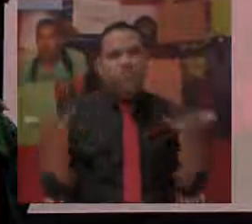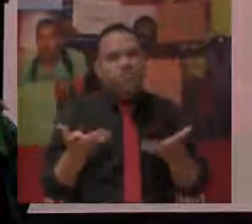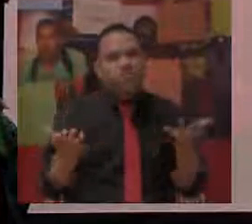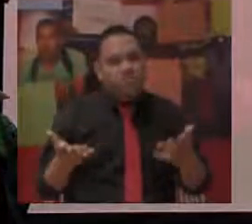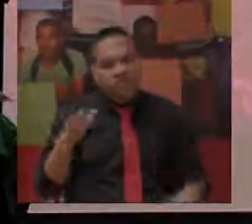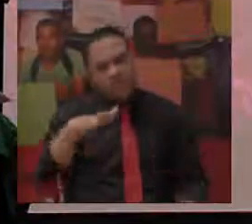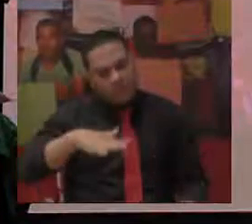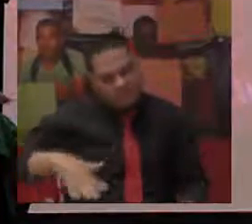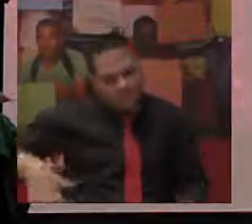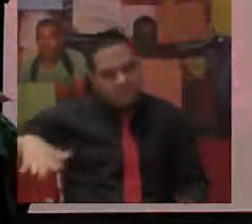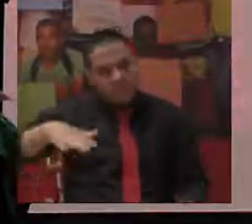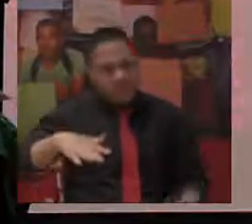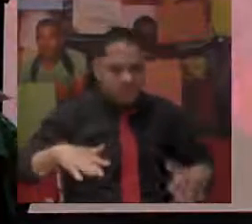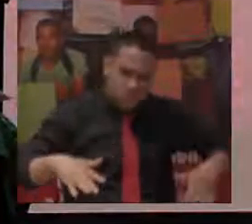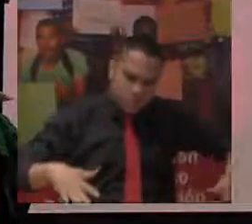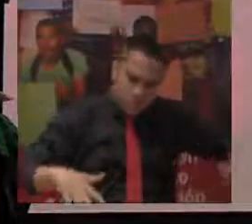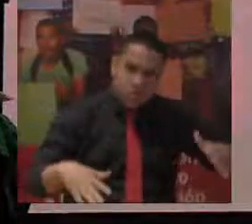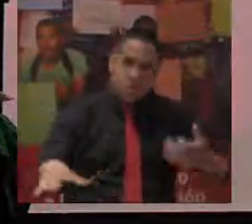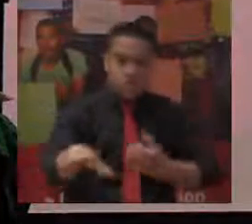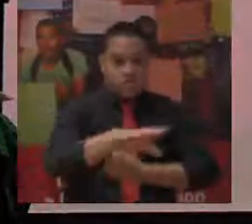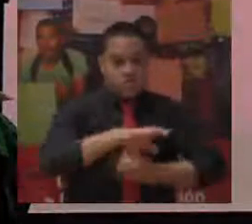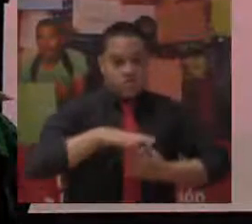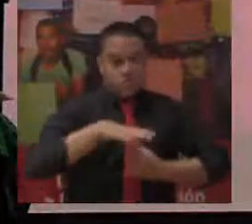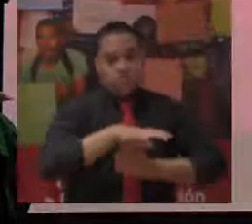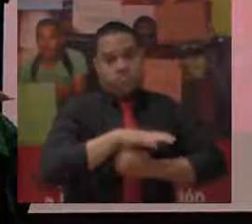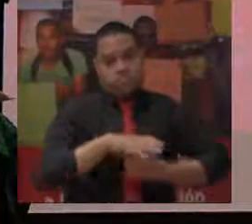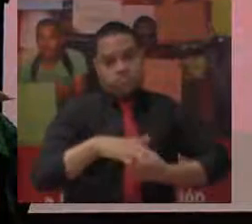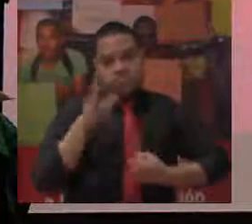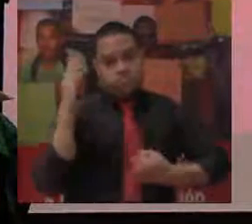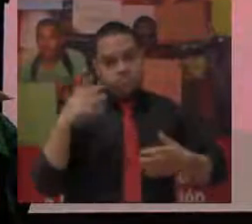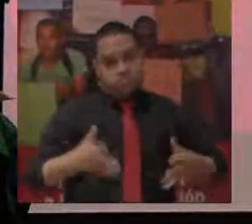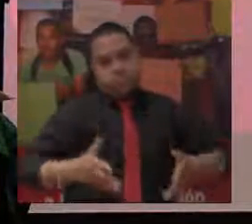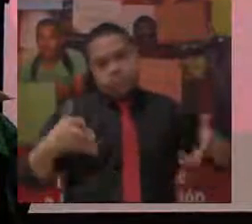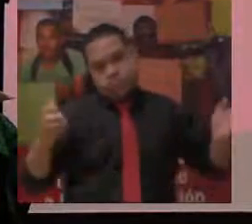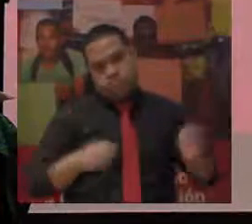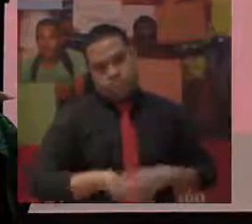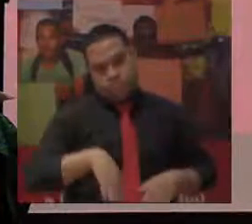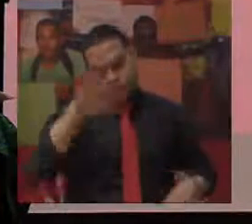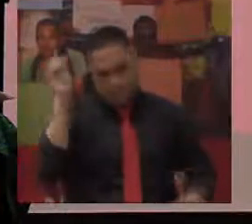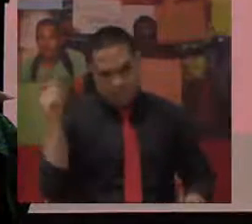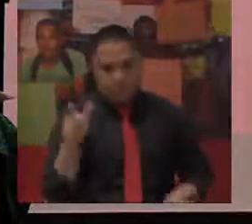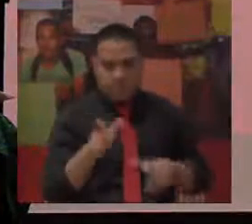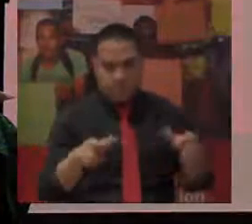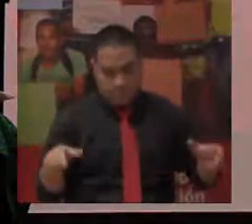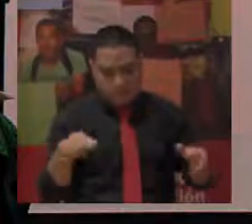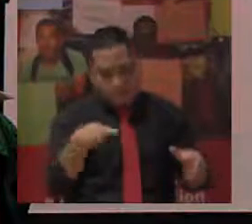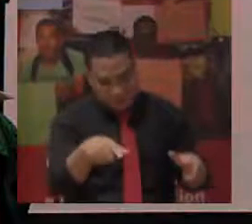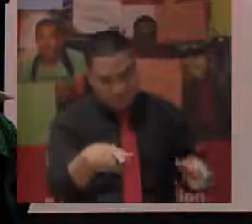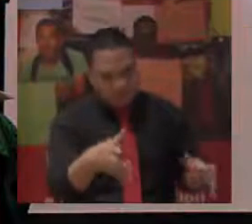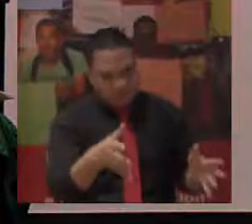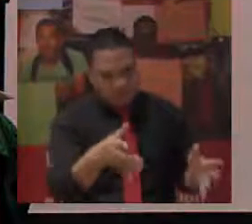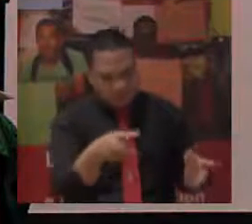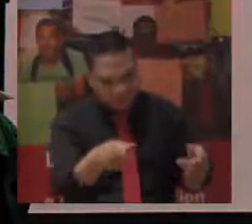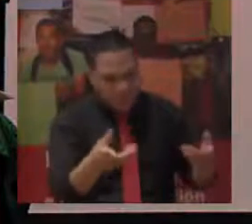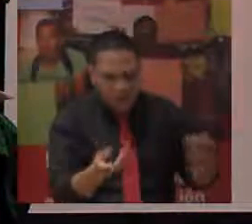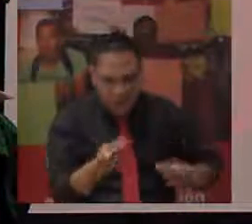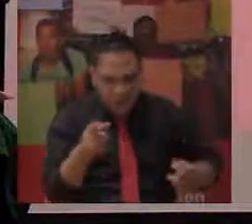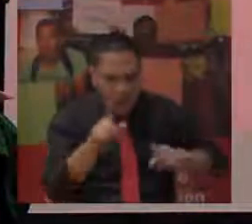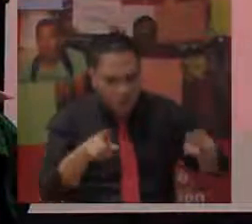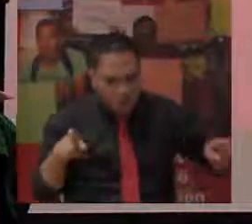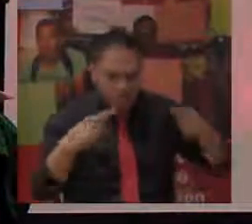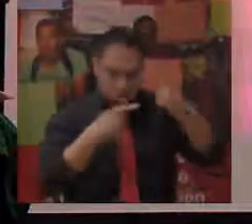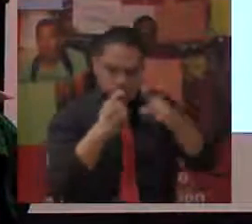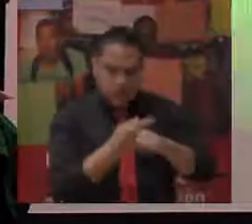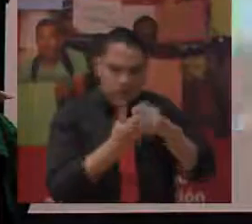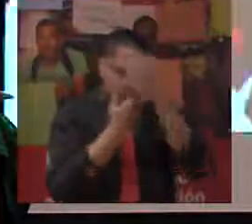regiones. Ocurren en las grandes ciudades del país, que afortunadamente hay muchos. Y creemos que tenemos que